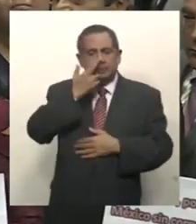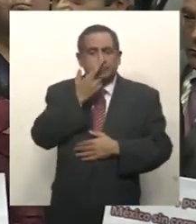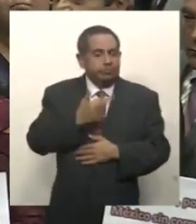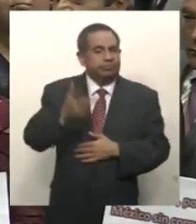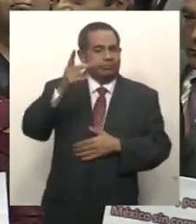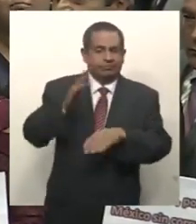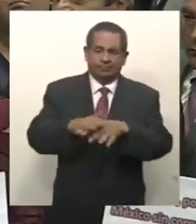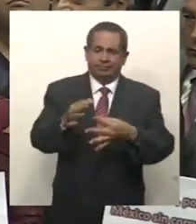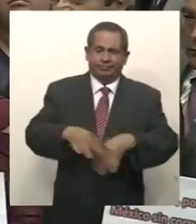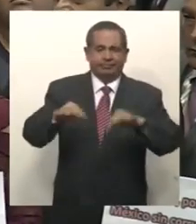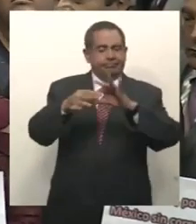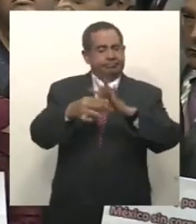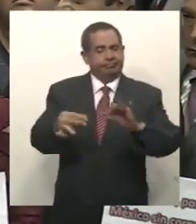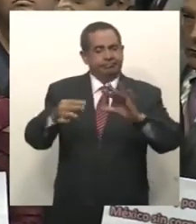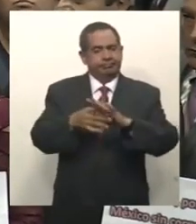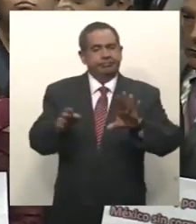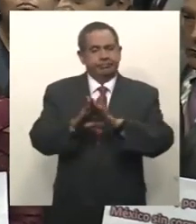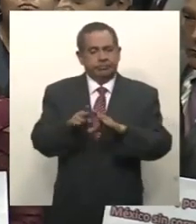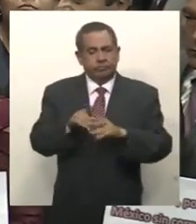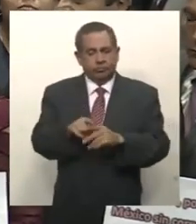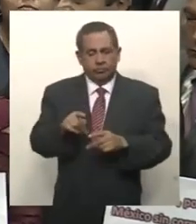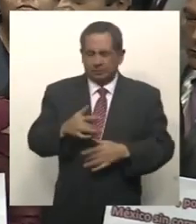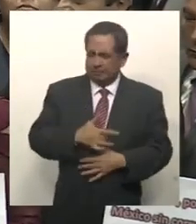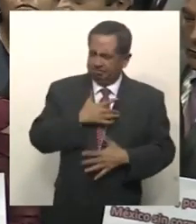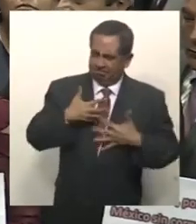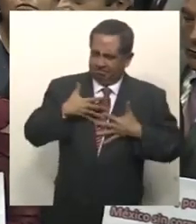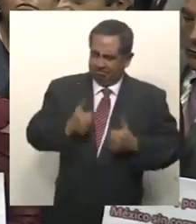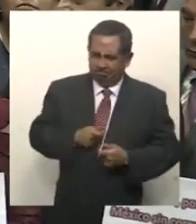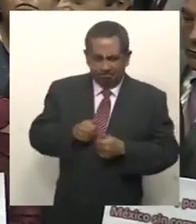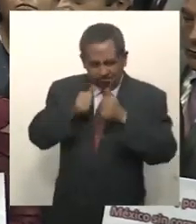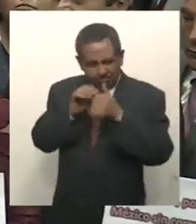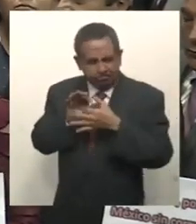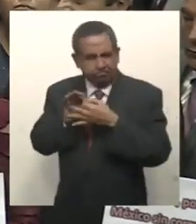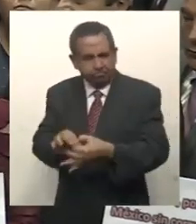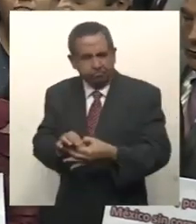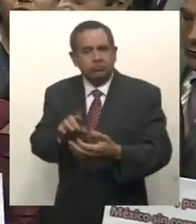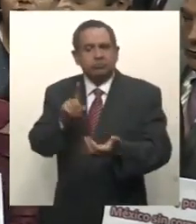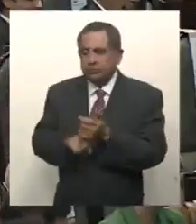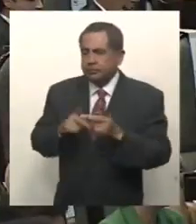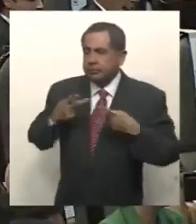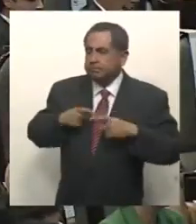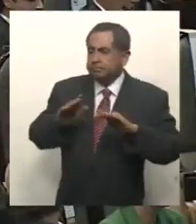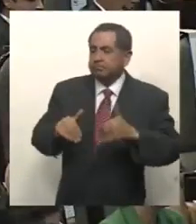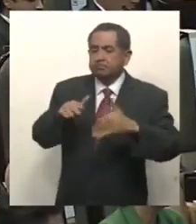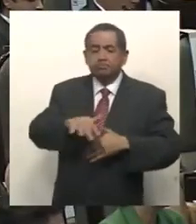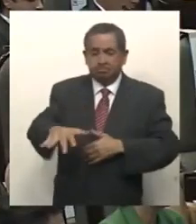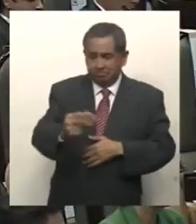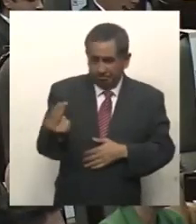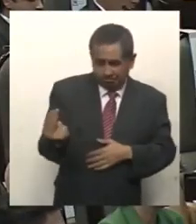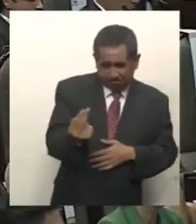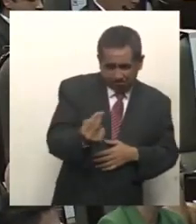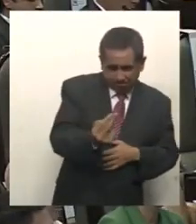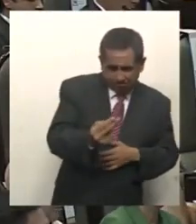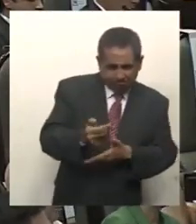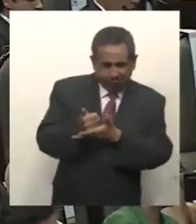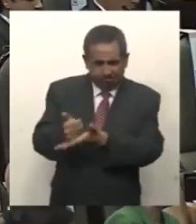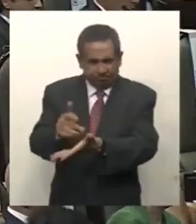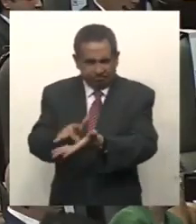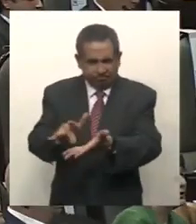principios elementales del humanismo: retornar a la gente que lo necesita, a